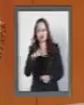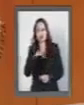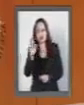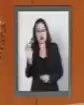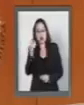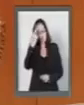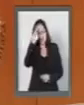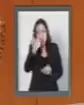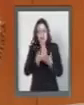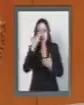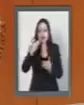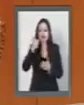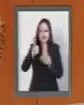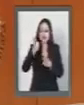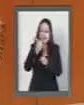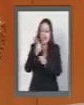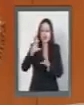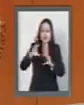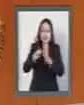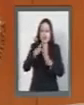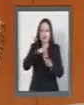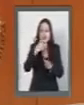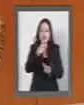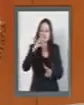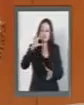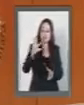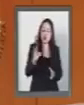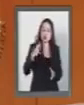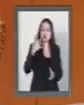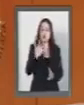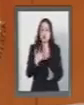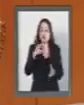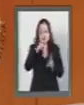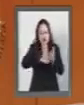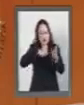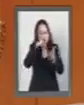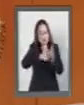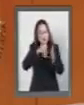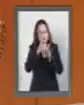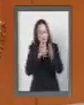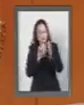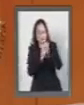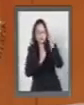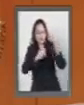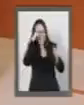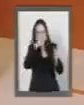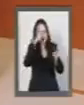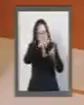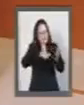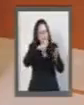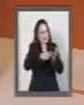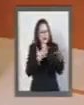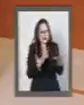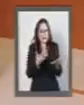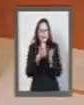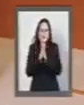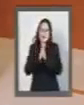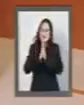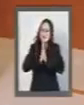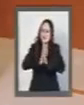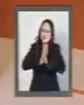sexenio se han hecho 145 modificaciones a la Constitución. Por favor,